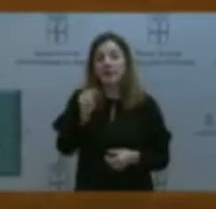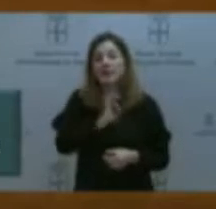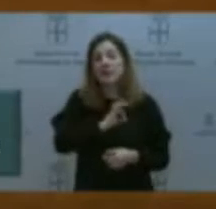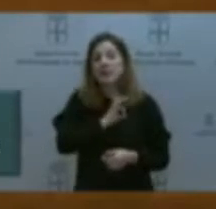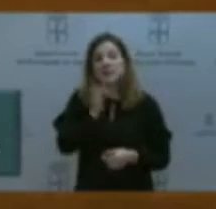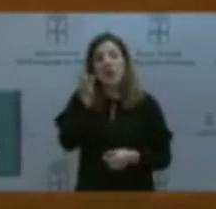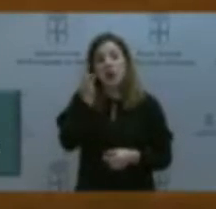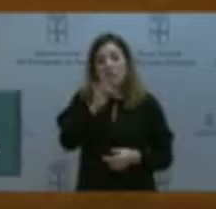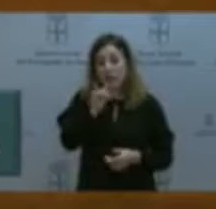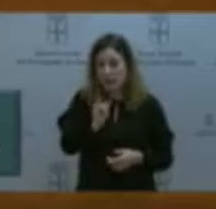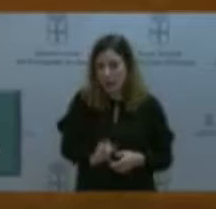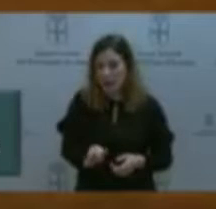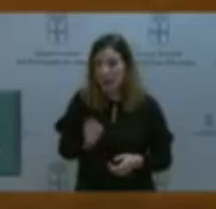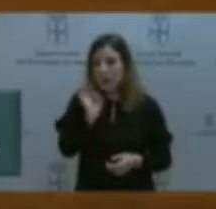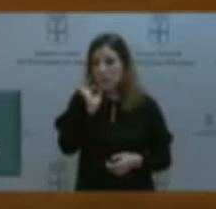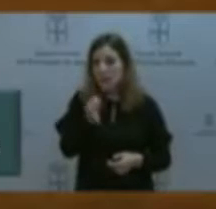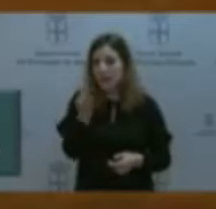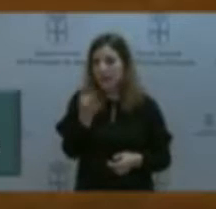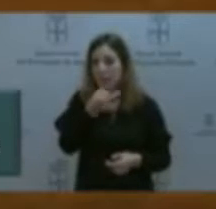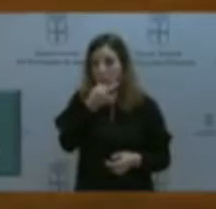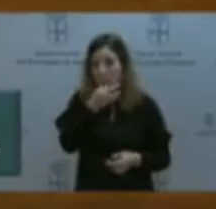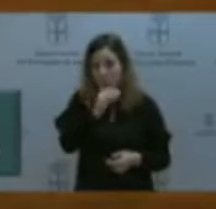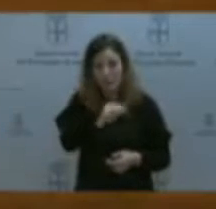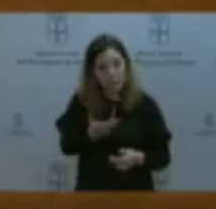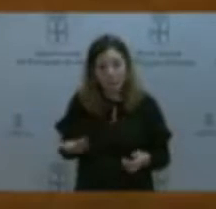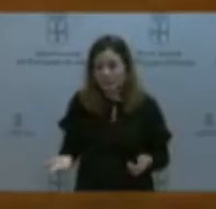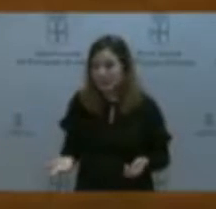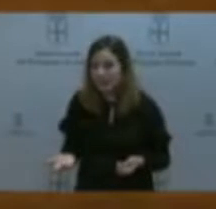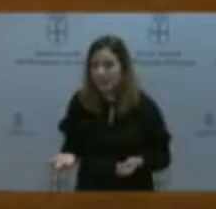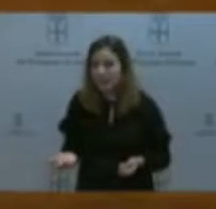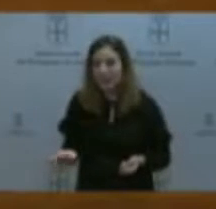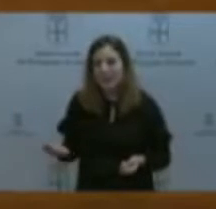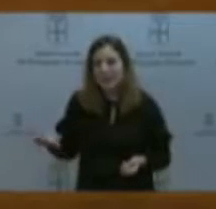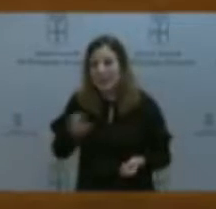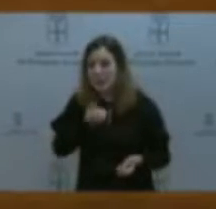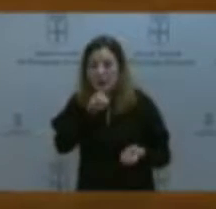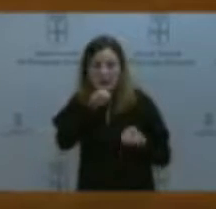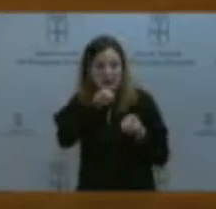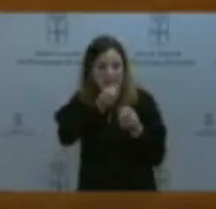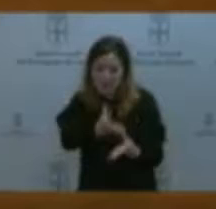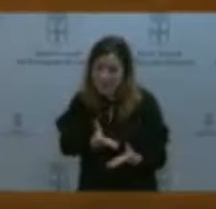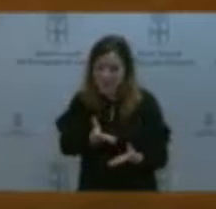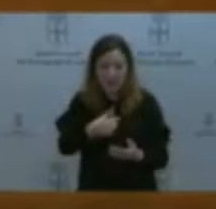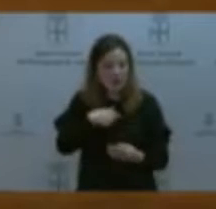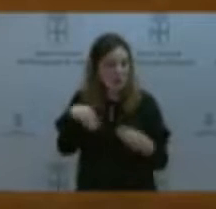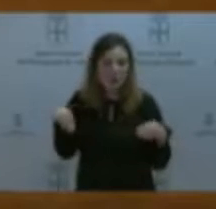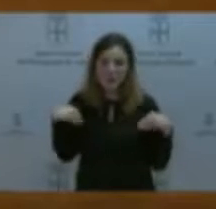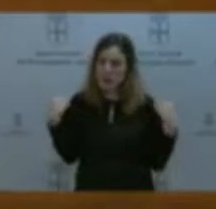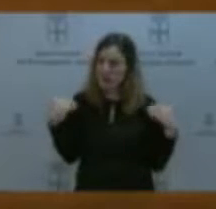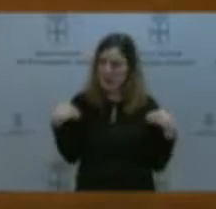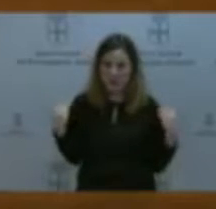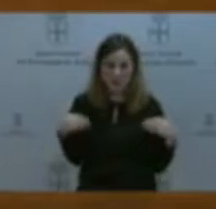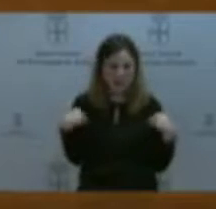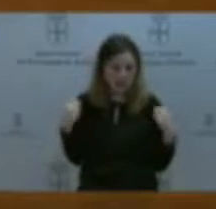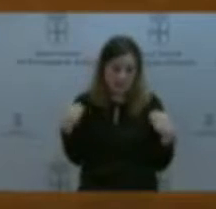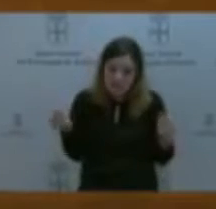y no me puedo resistir a comentarlo, me lo he pasado realmente bien. O sea, y me lo he pasado bien porque usted bajó